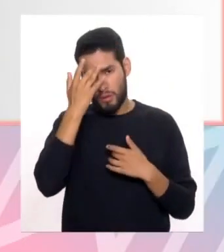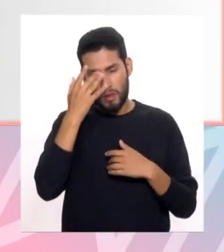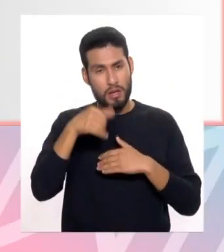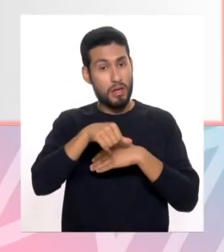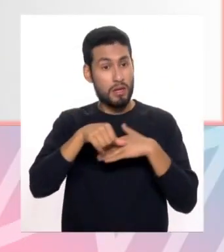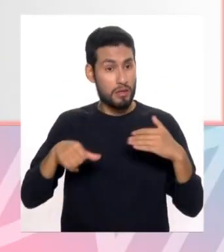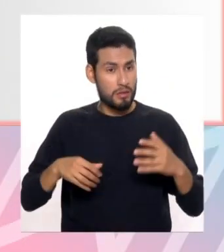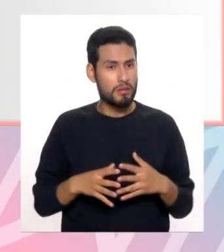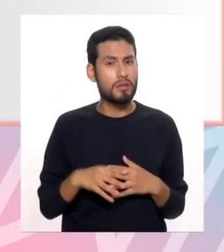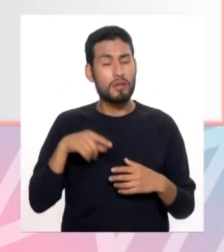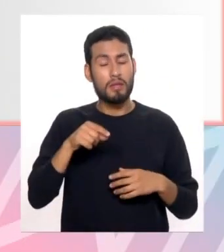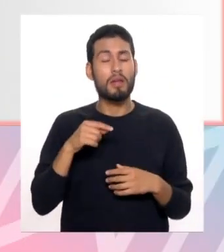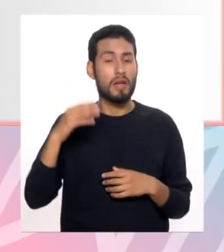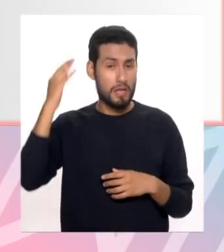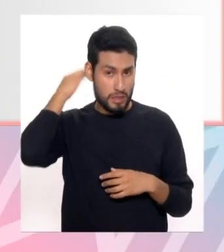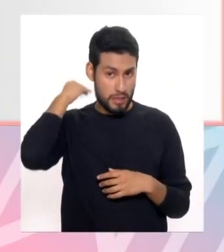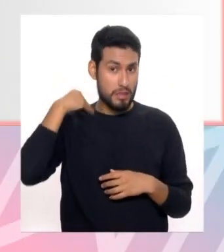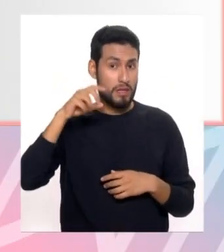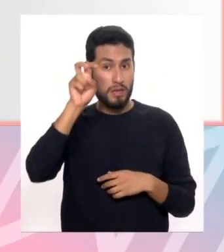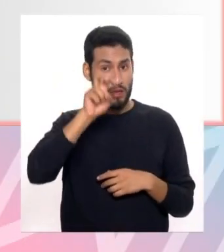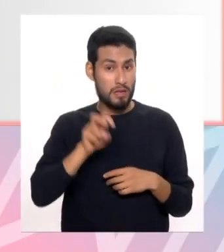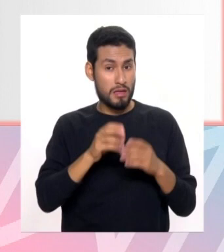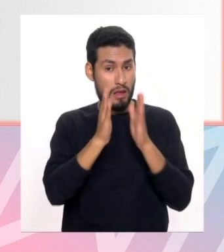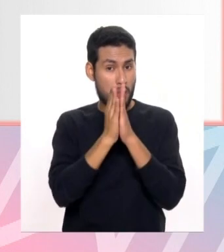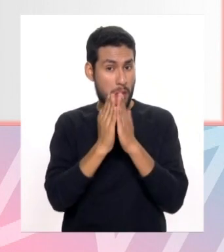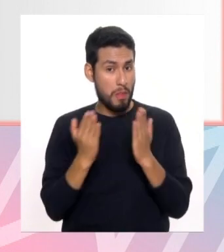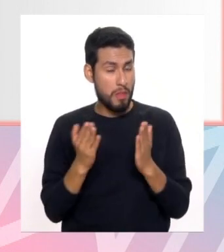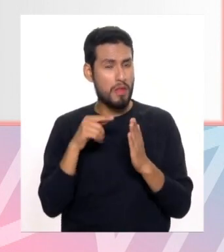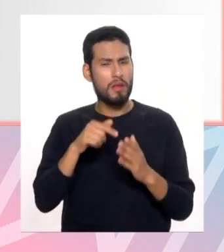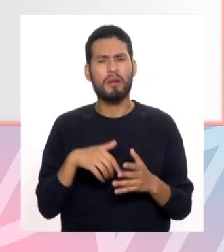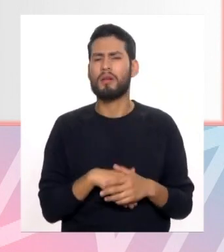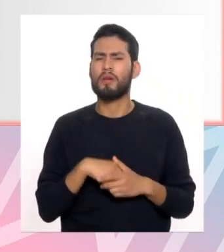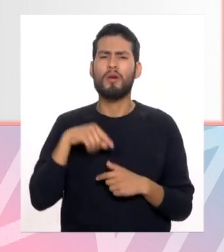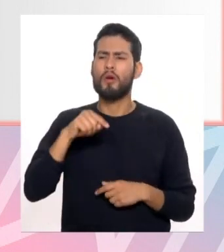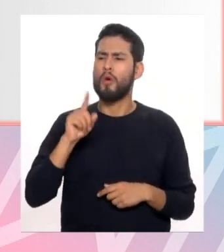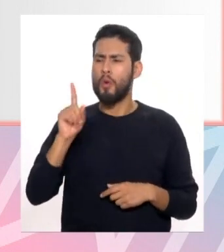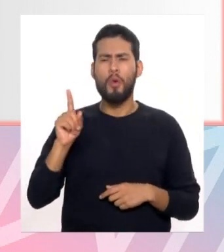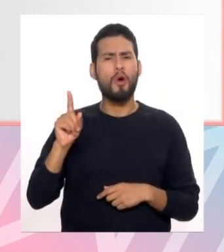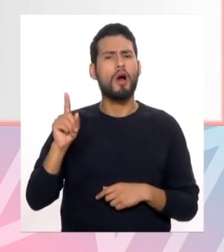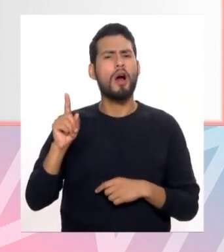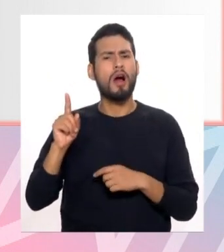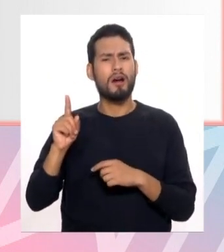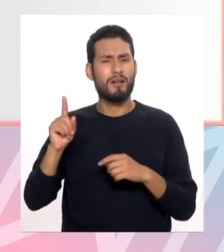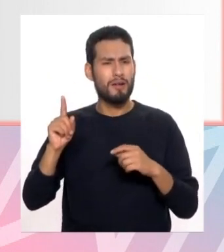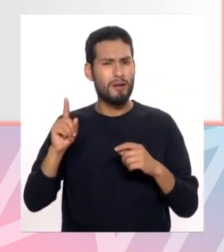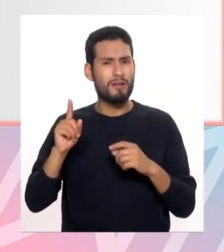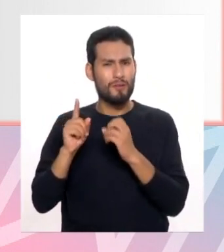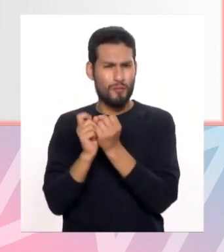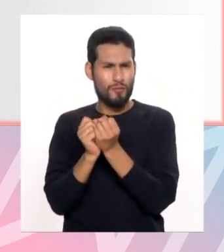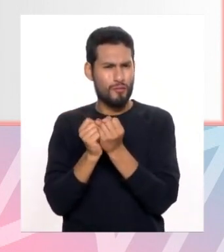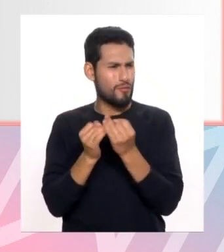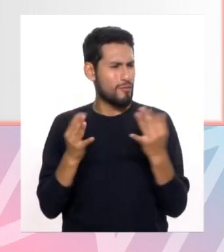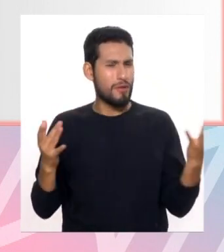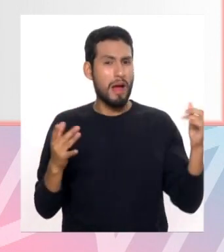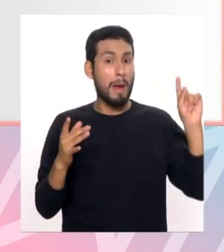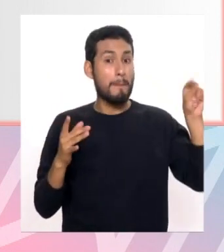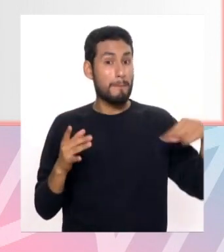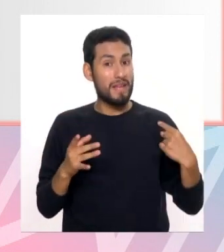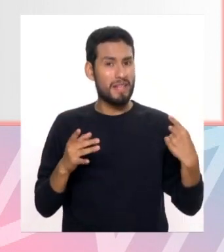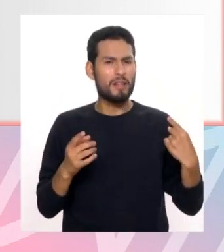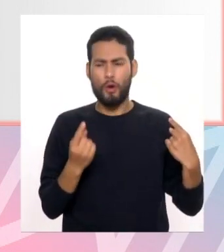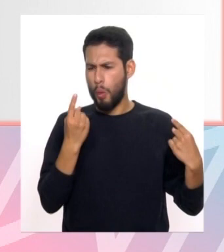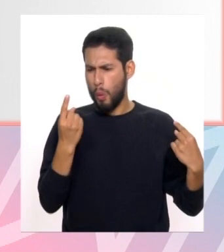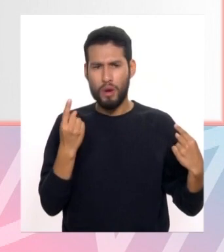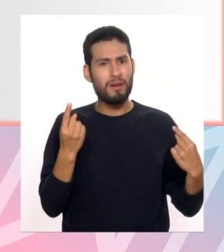quirúrgicas. La espina bífida es una patología que tiene una incidencia de 1 en 1000, es decir, suele ser frecuente. El problema es que